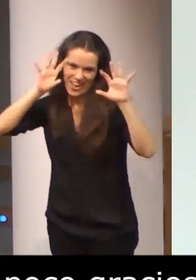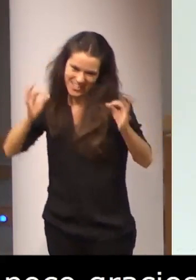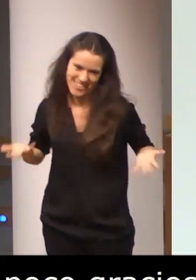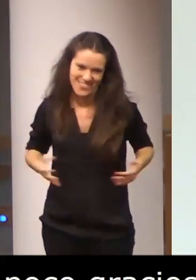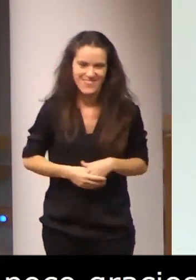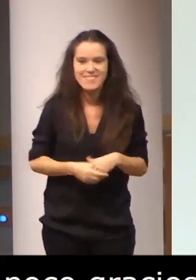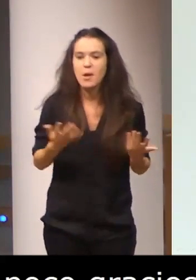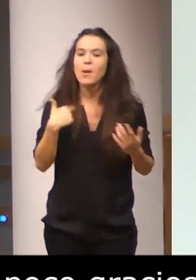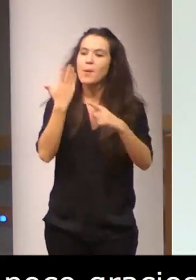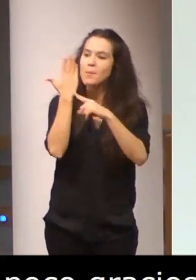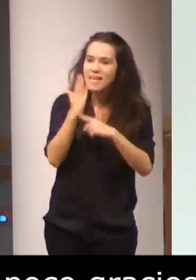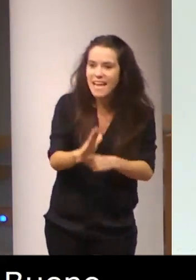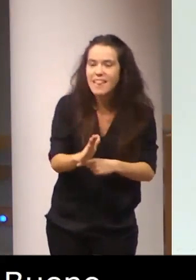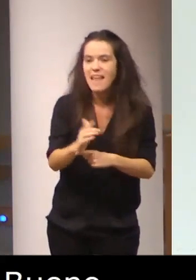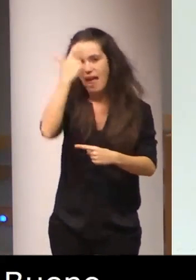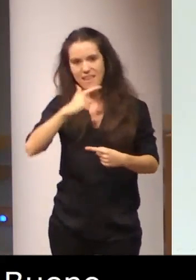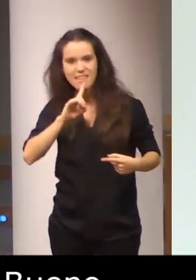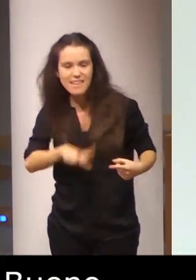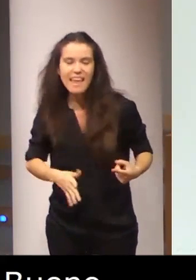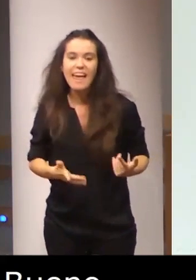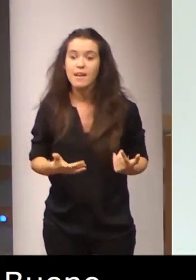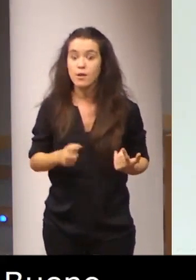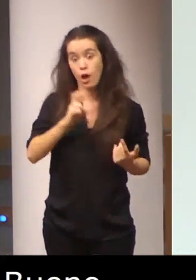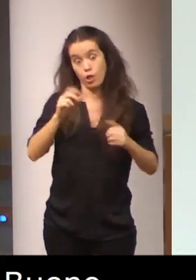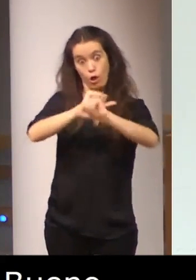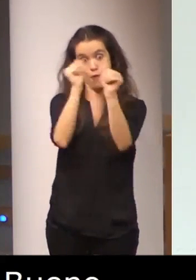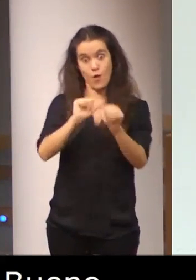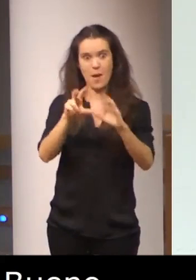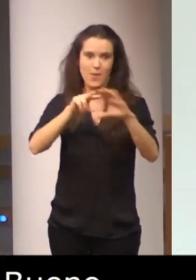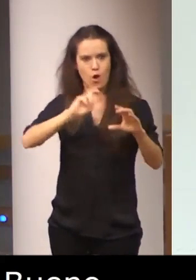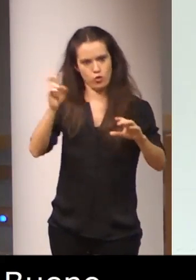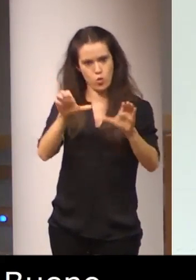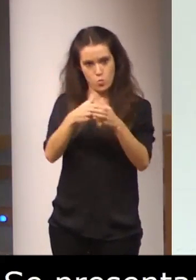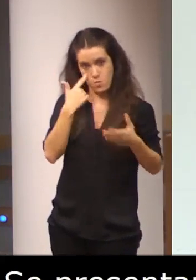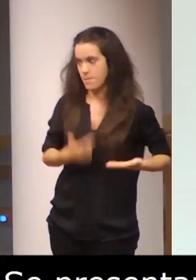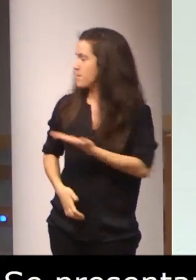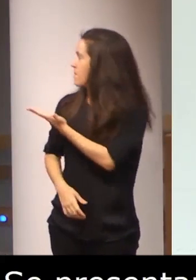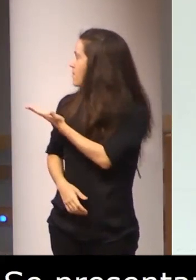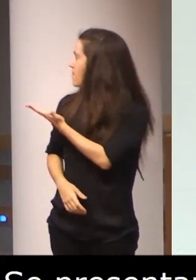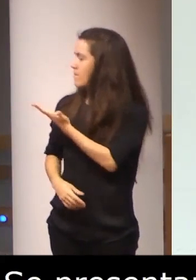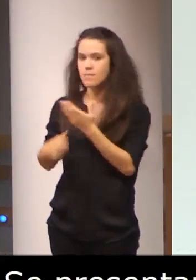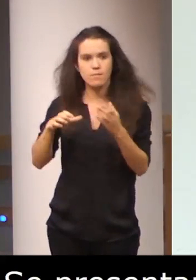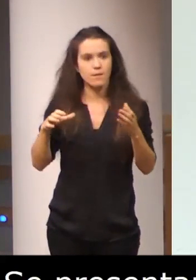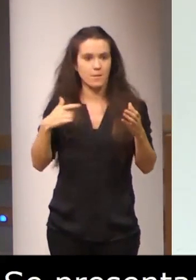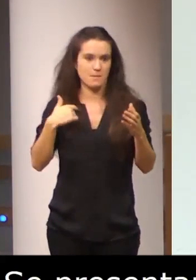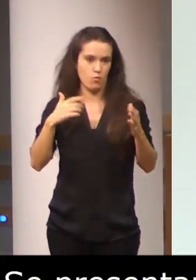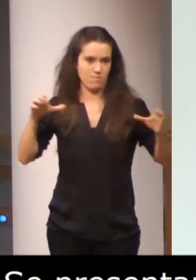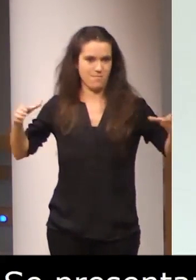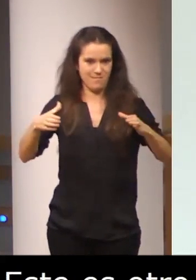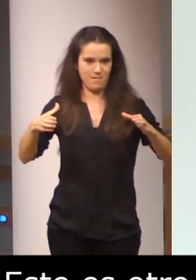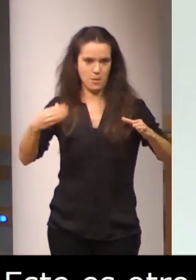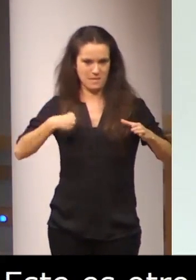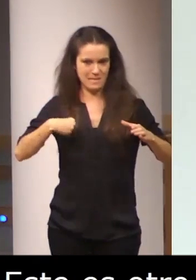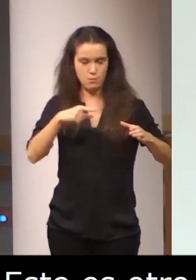Se presentan, es que... Este es otro formato de otro vídeo, otro grupo de la misma promoción, que